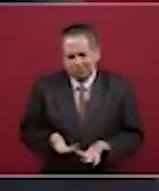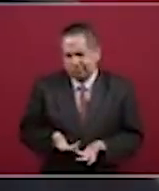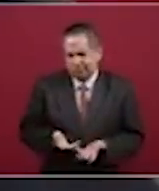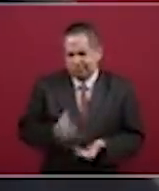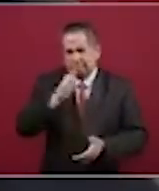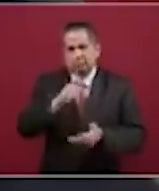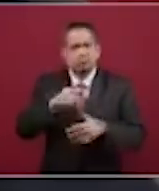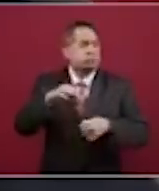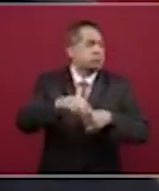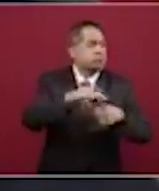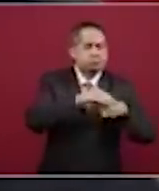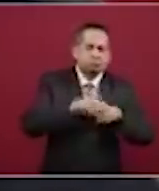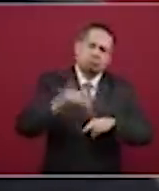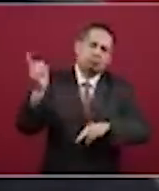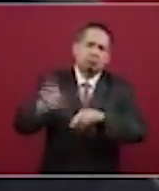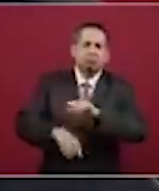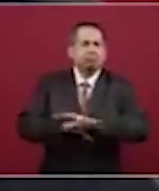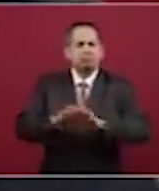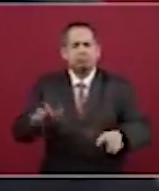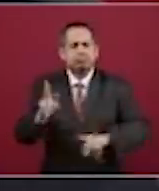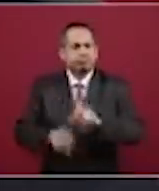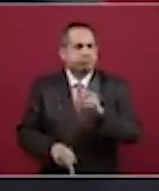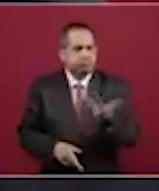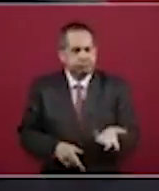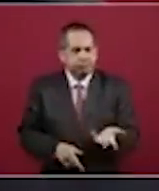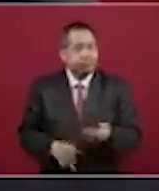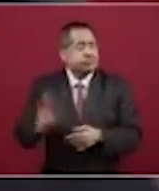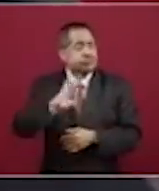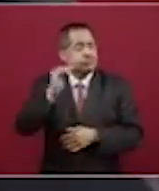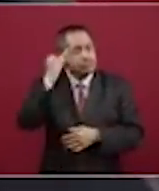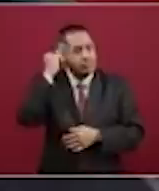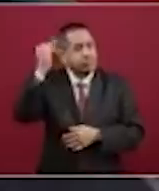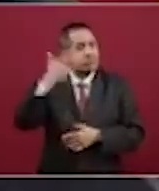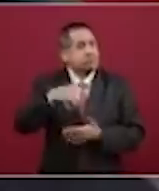Imagínense cuánto se hubiese ahorrado